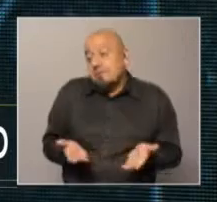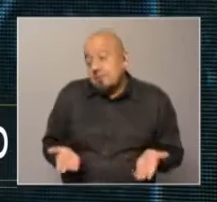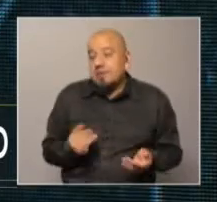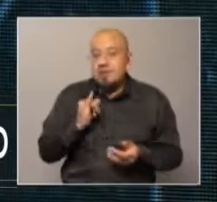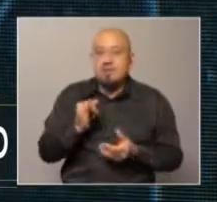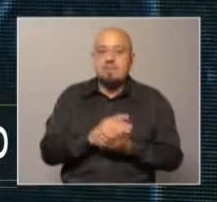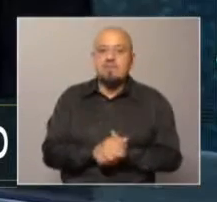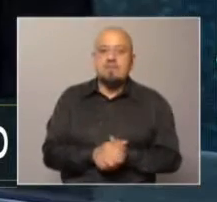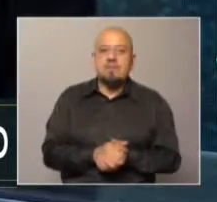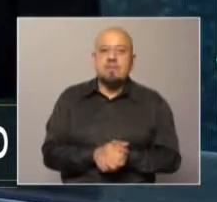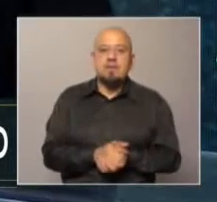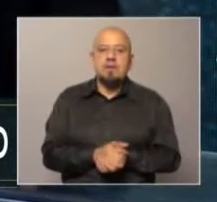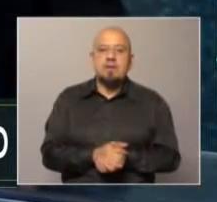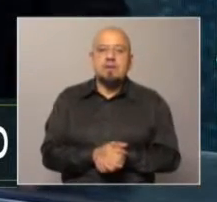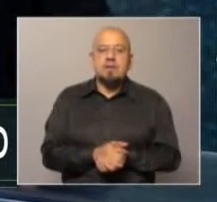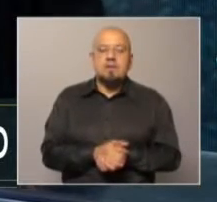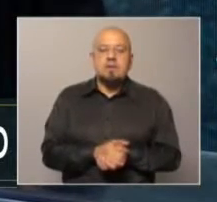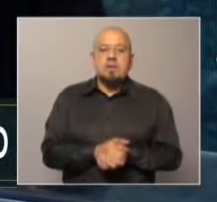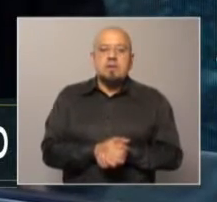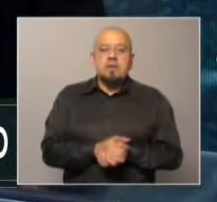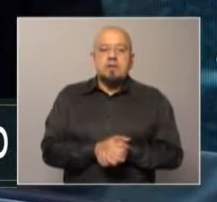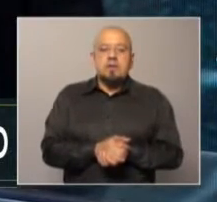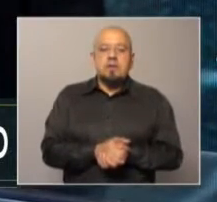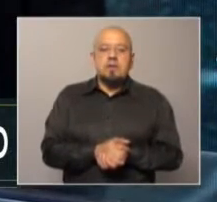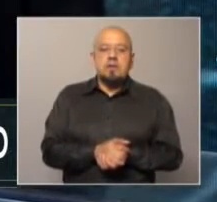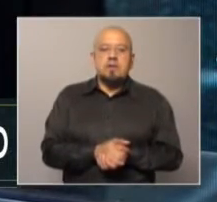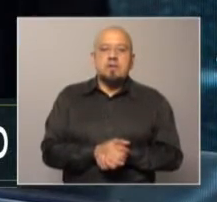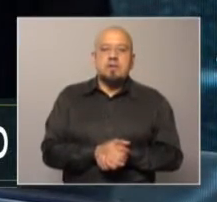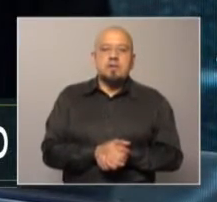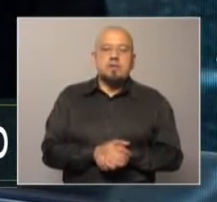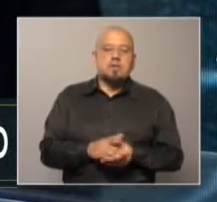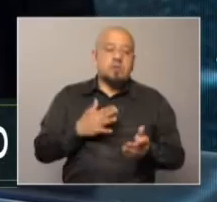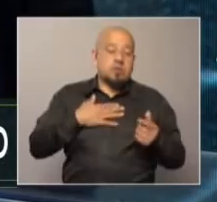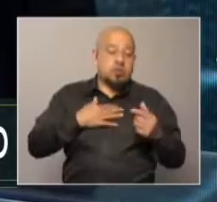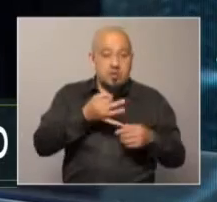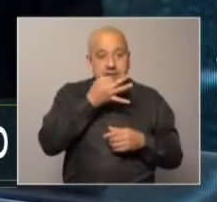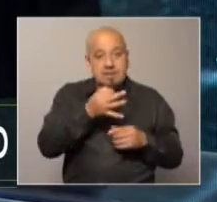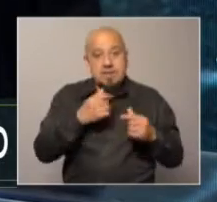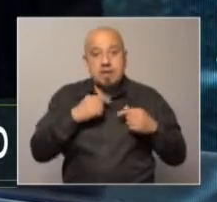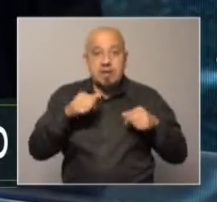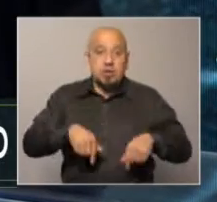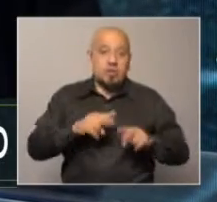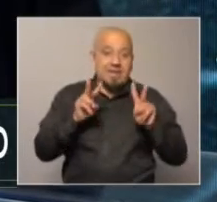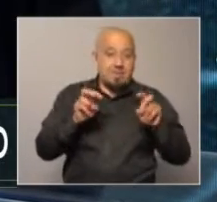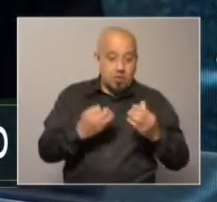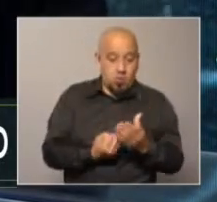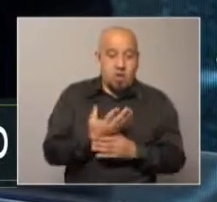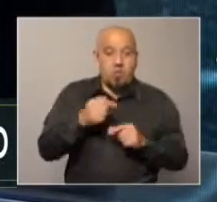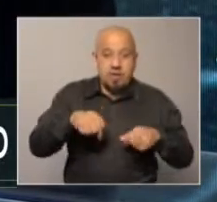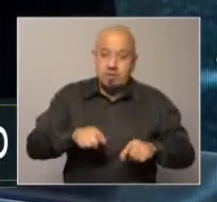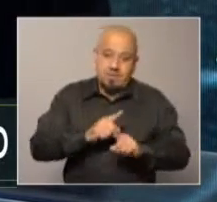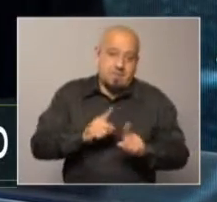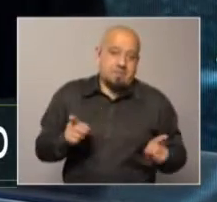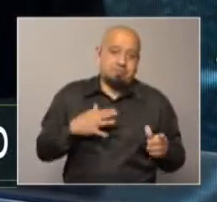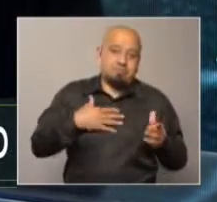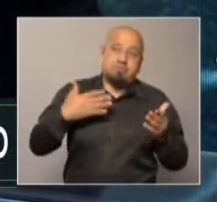claro. ¿Vos? Sí. A ver, creo que esto les comentaba hace un ratito, no es un tema nuevo, o sea, hace